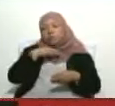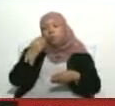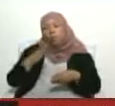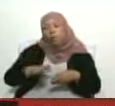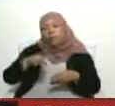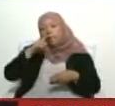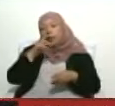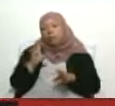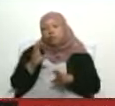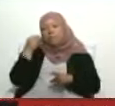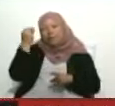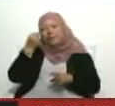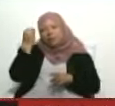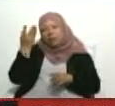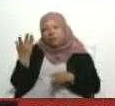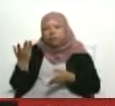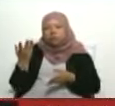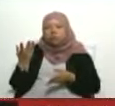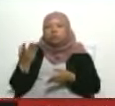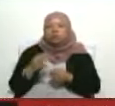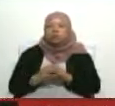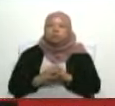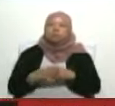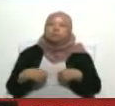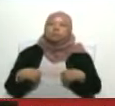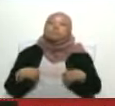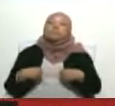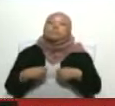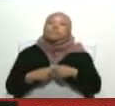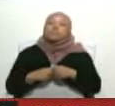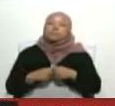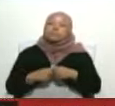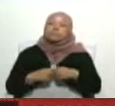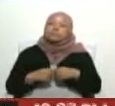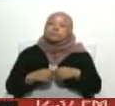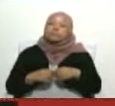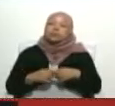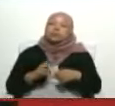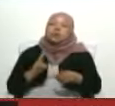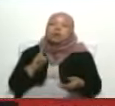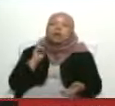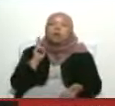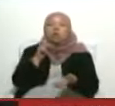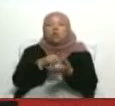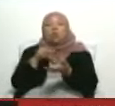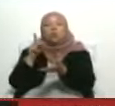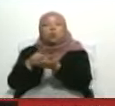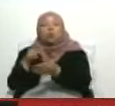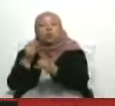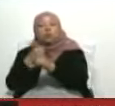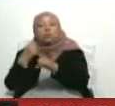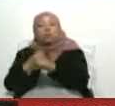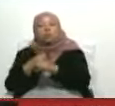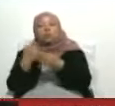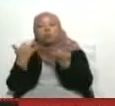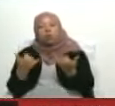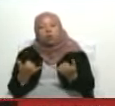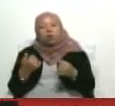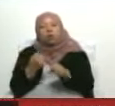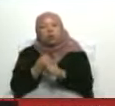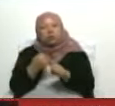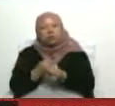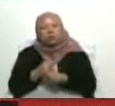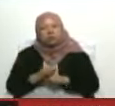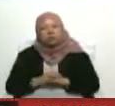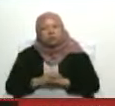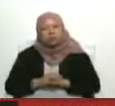Moros. Indicando el vaciado de participación directa, vamos a nombrarlo,